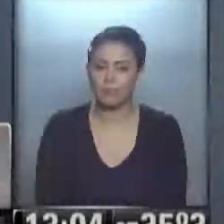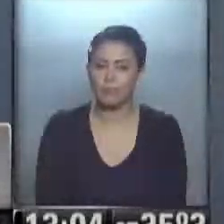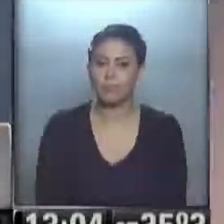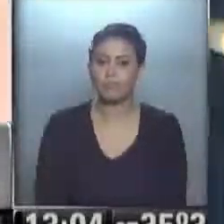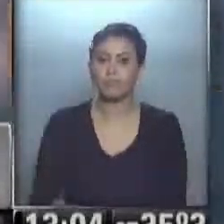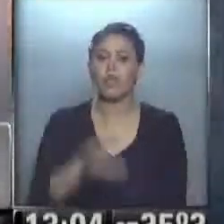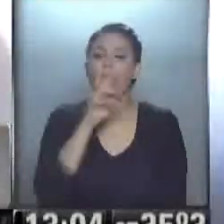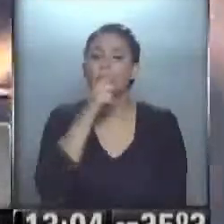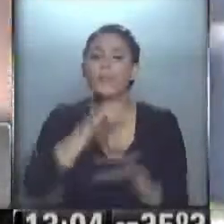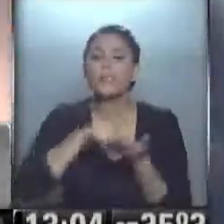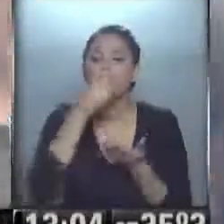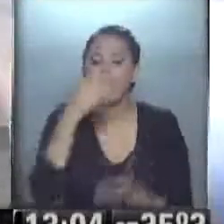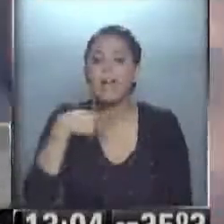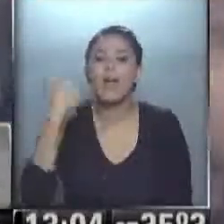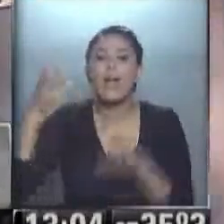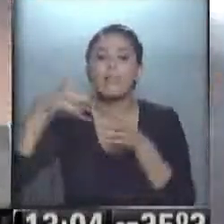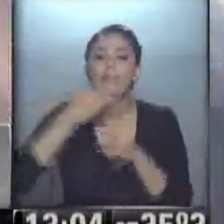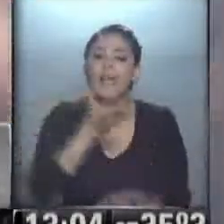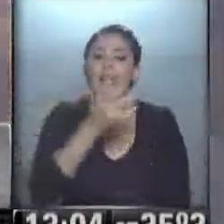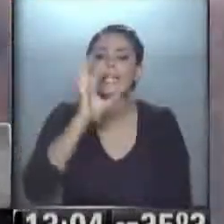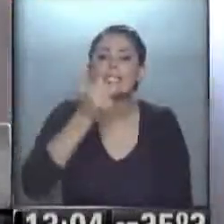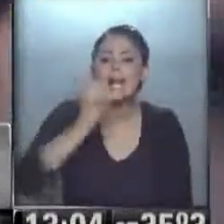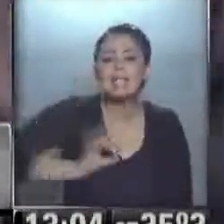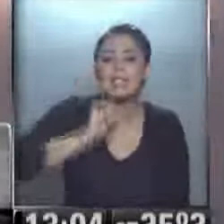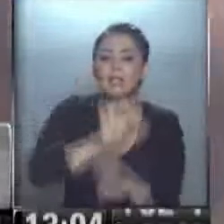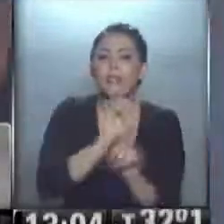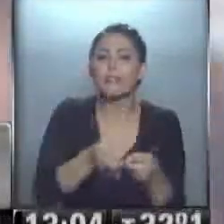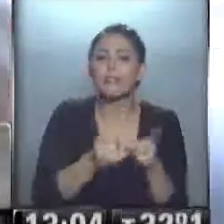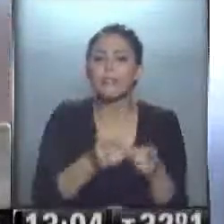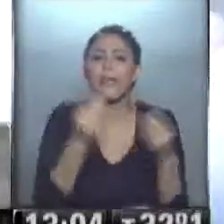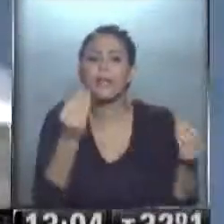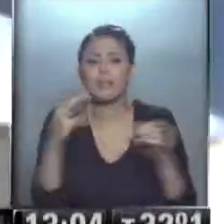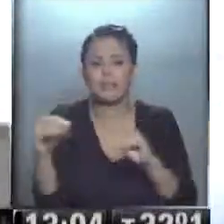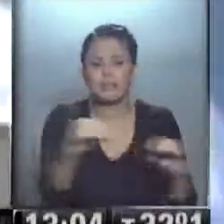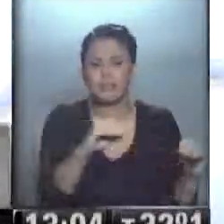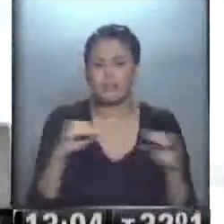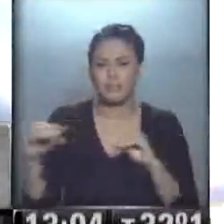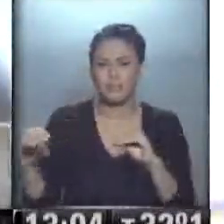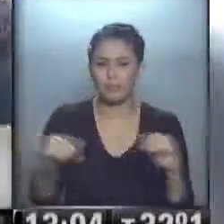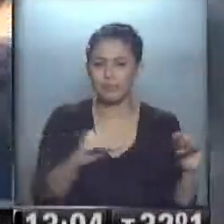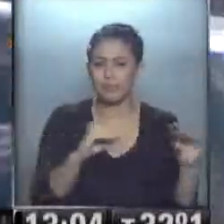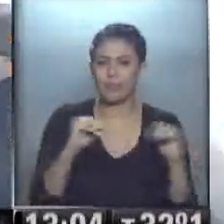Después de que la fiscalía pidiera 6 años de prisión para hacer. ¡Pero andate de una vez! Listo, Tano, Tano, nos fuimos.